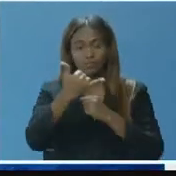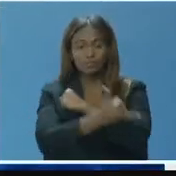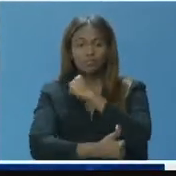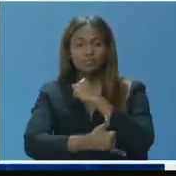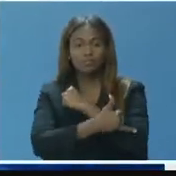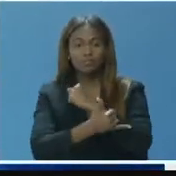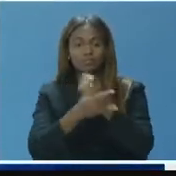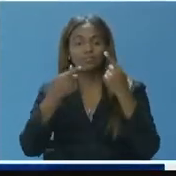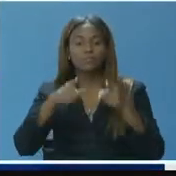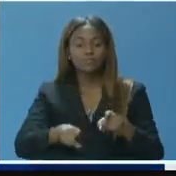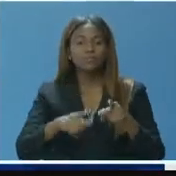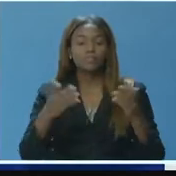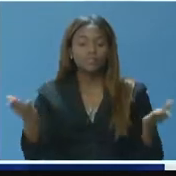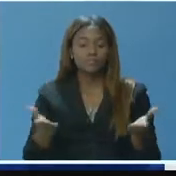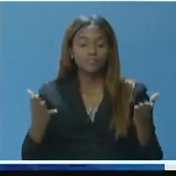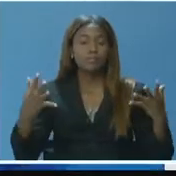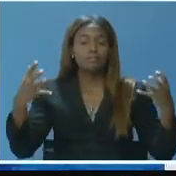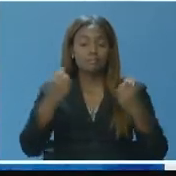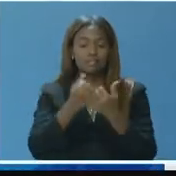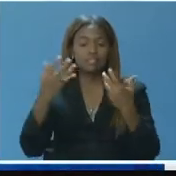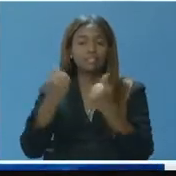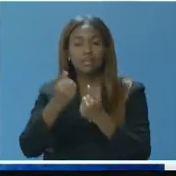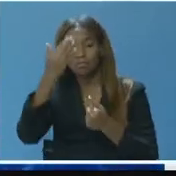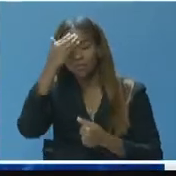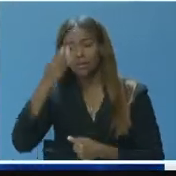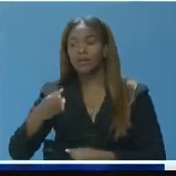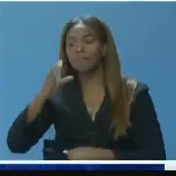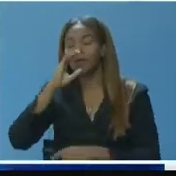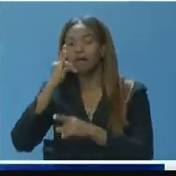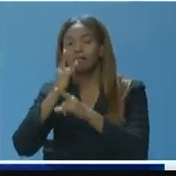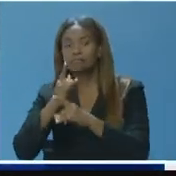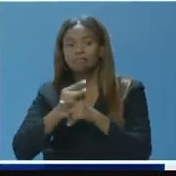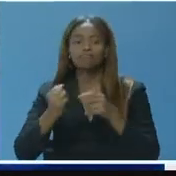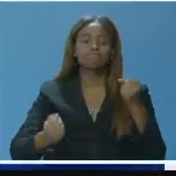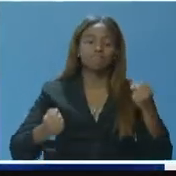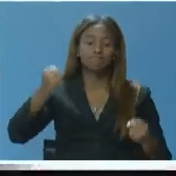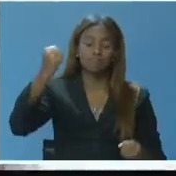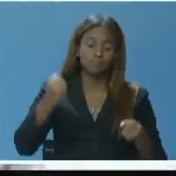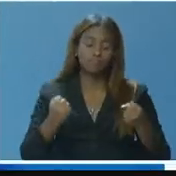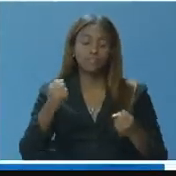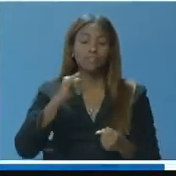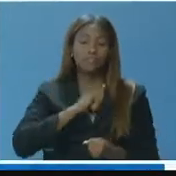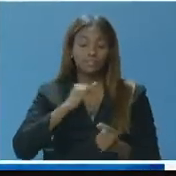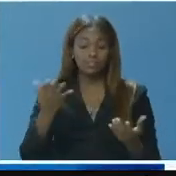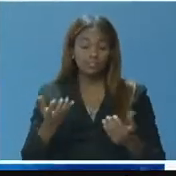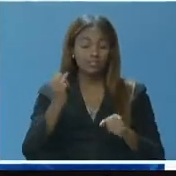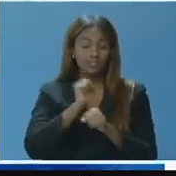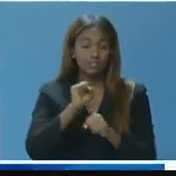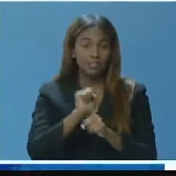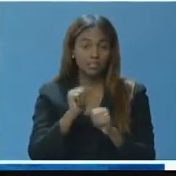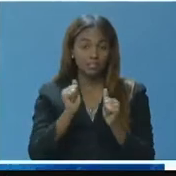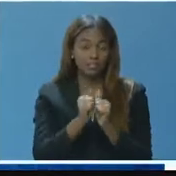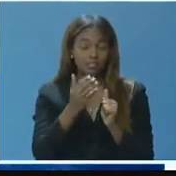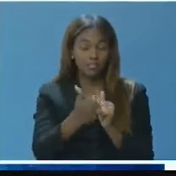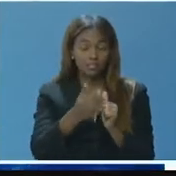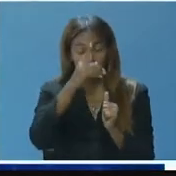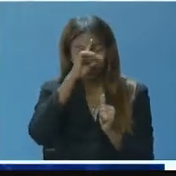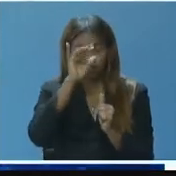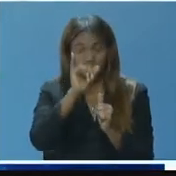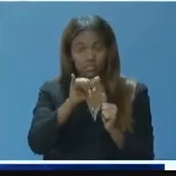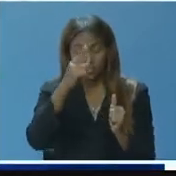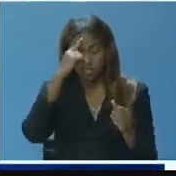provocados por el consumo indebido de alcohol. Entonces, yo que trabajo con esta marca tan icónica como lo es Cerveza Presidente, decidimos